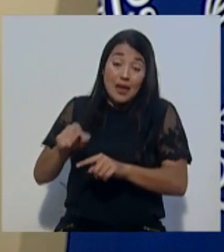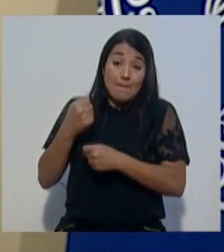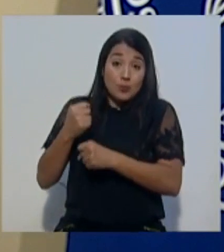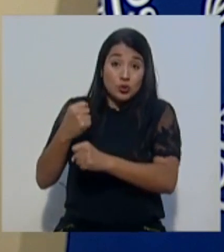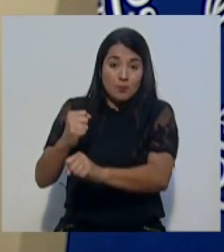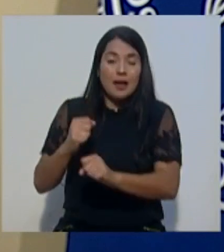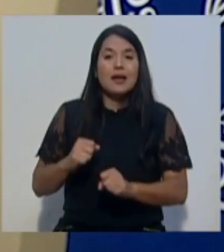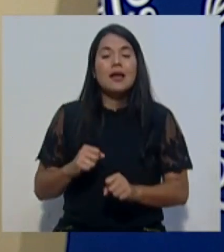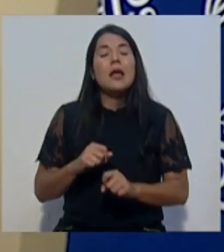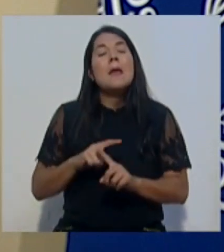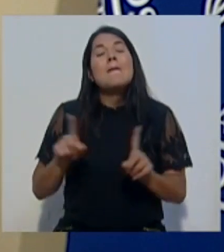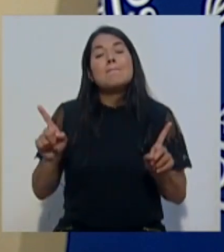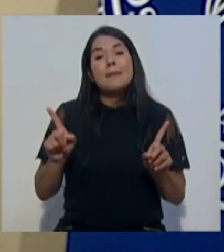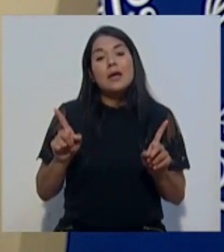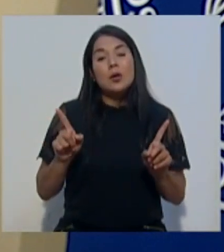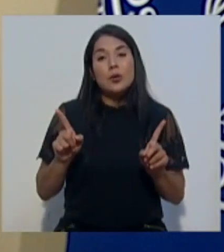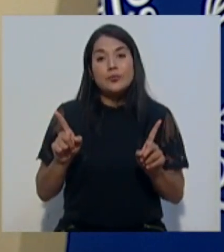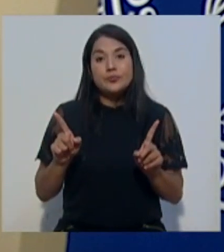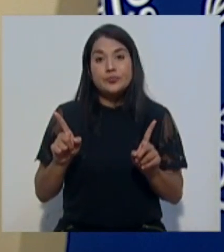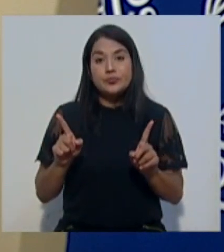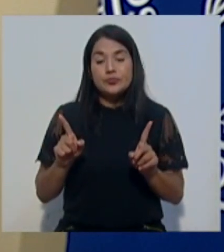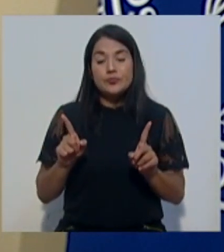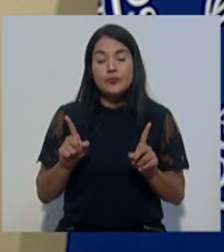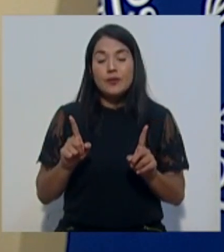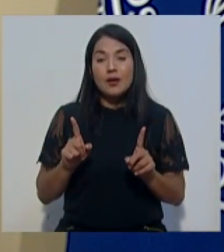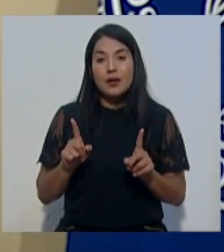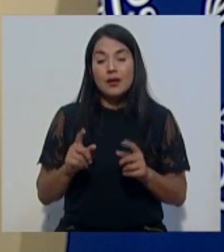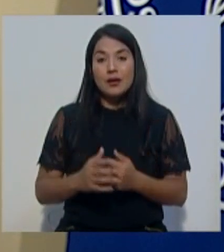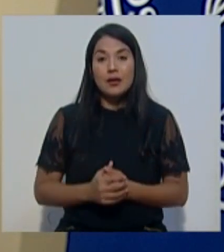creo que es lo que yo rescato de